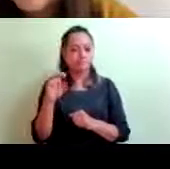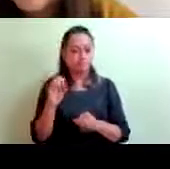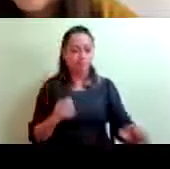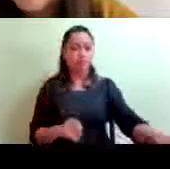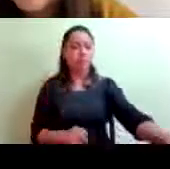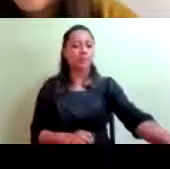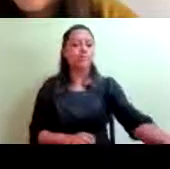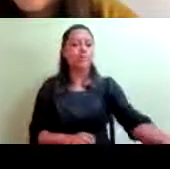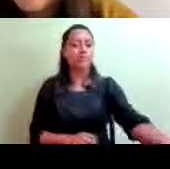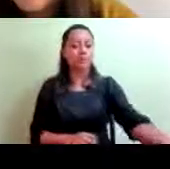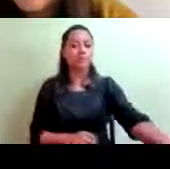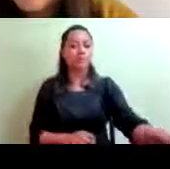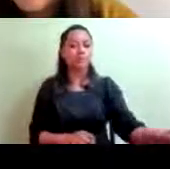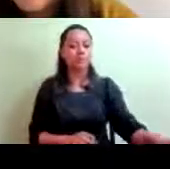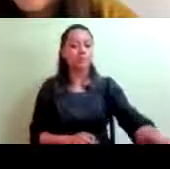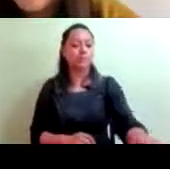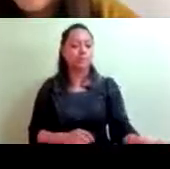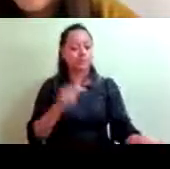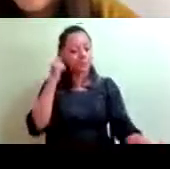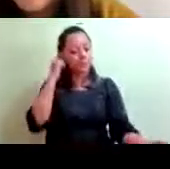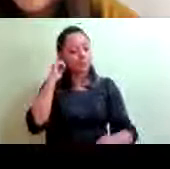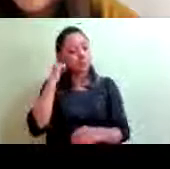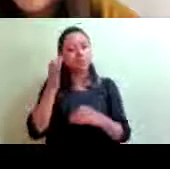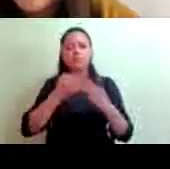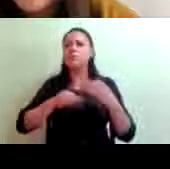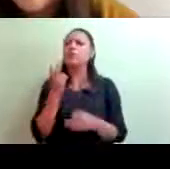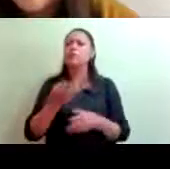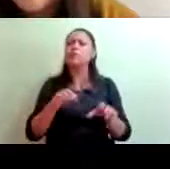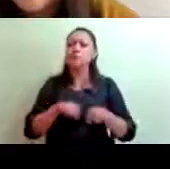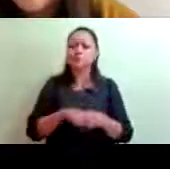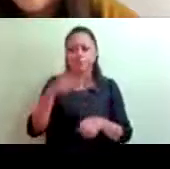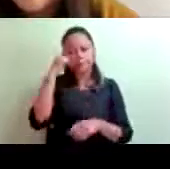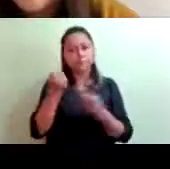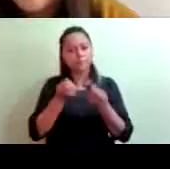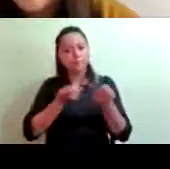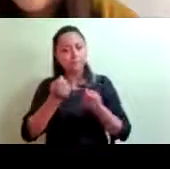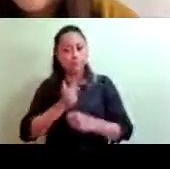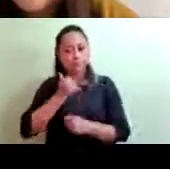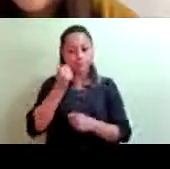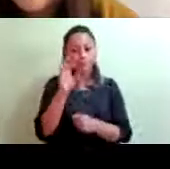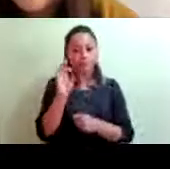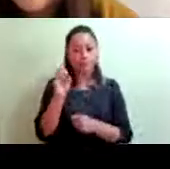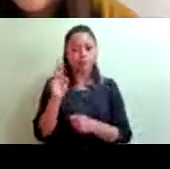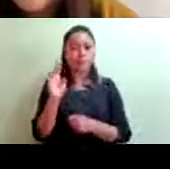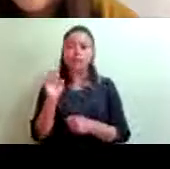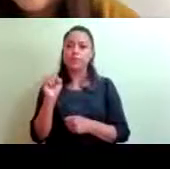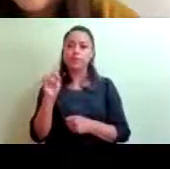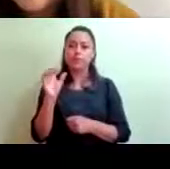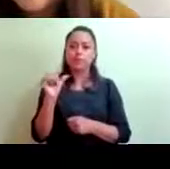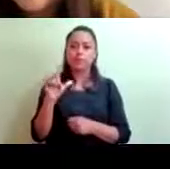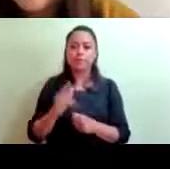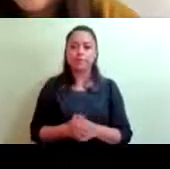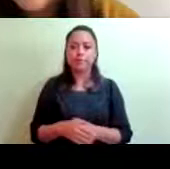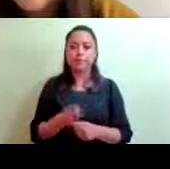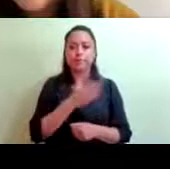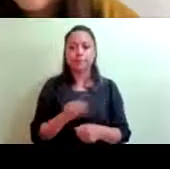proporcionan instituciones como el CONAFOR, y hay para manejo y aprovechamiento forestal y algunos productos no maderables. Bueno, voy a saltarme algunas